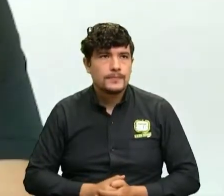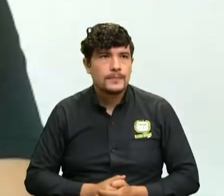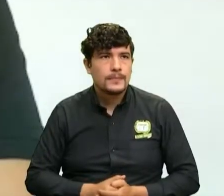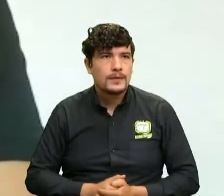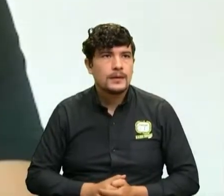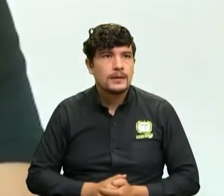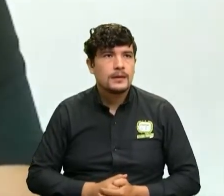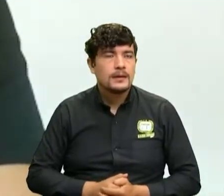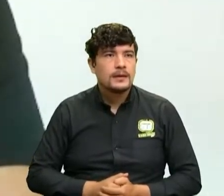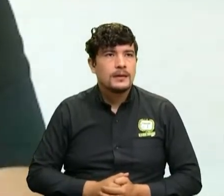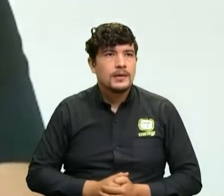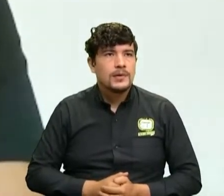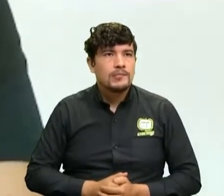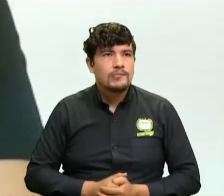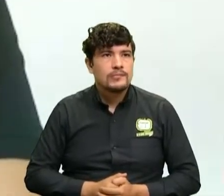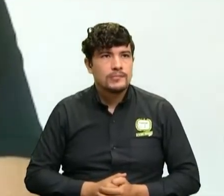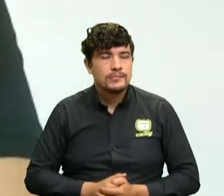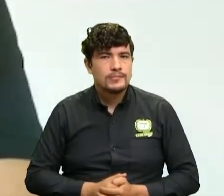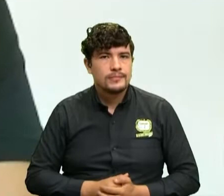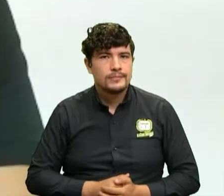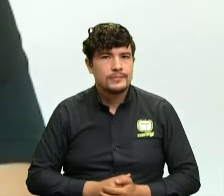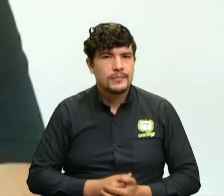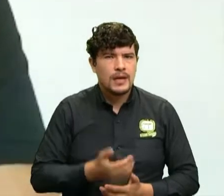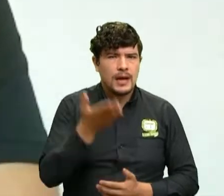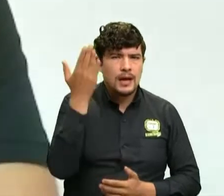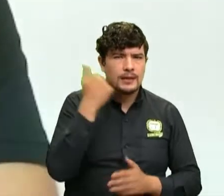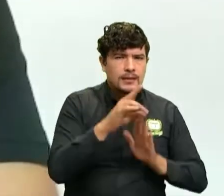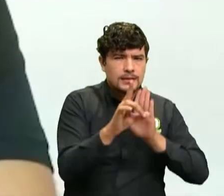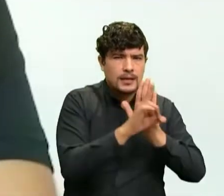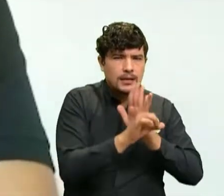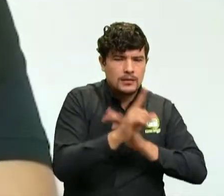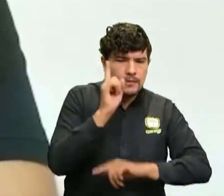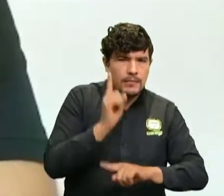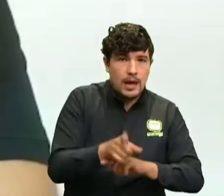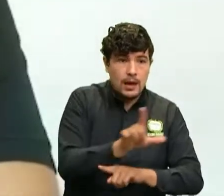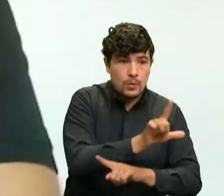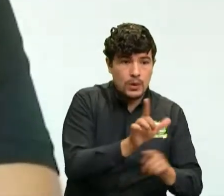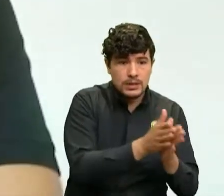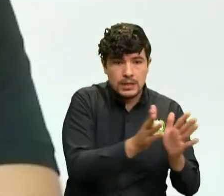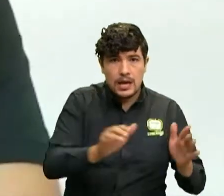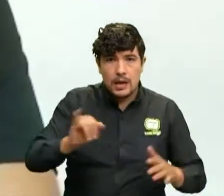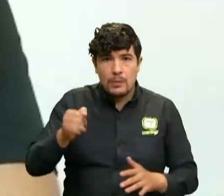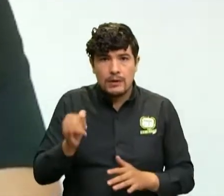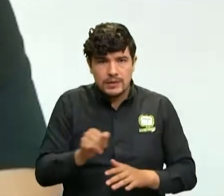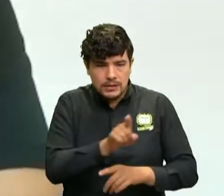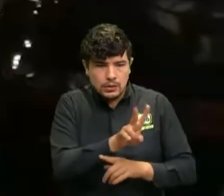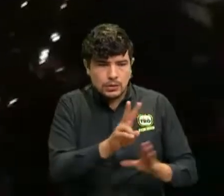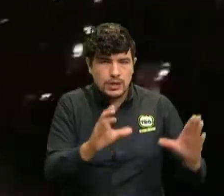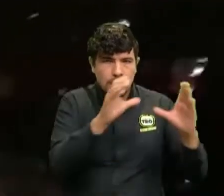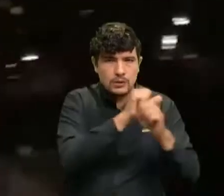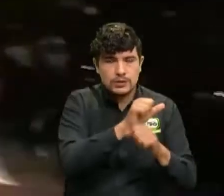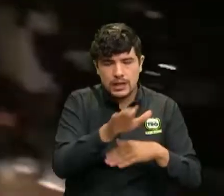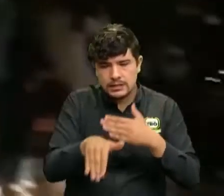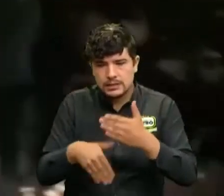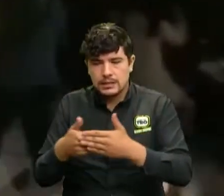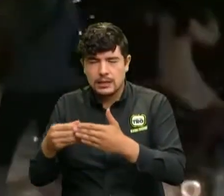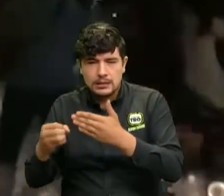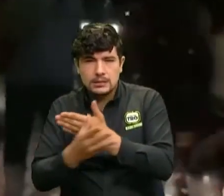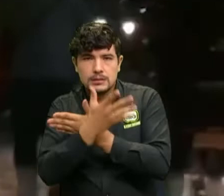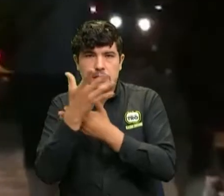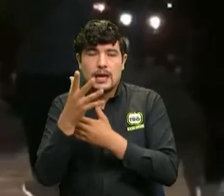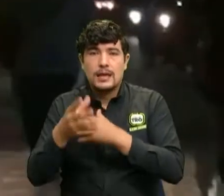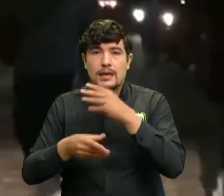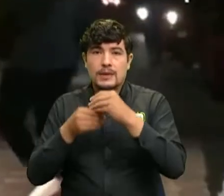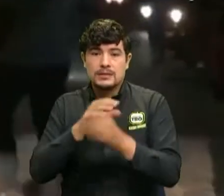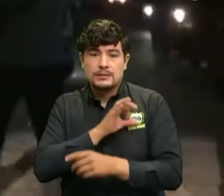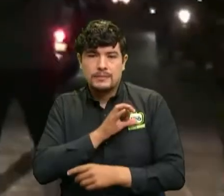Retomando las medidas que teníamos con el decreto anterior, toque de queda de lunes a jueves desde las 12 de la noche a 5 de la mañana,